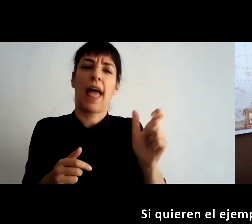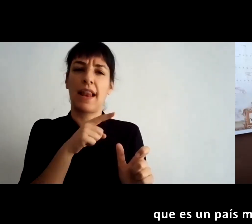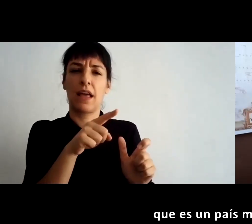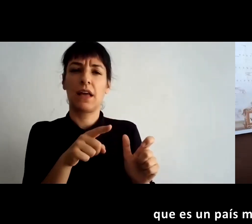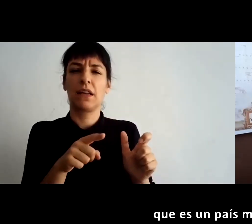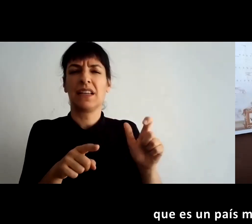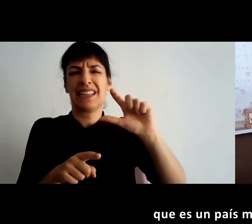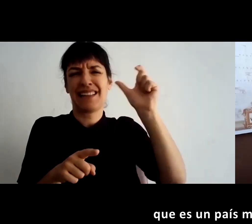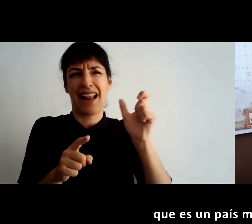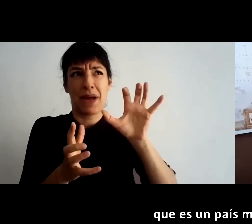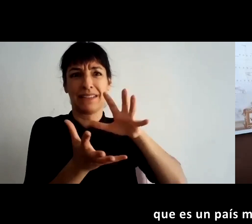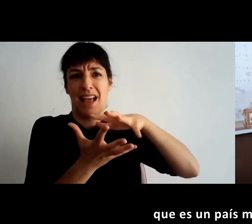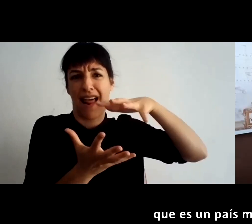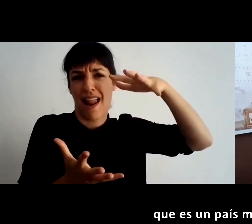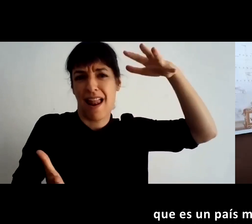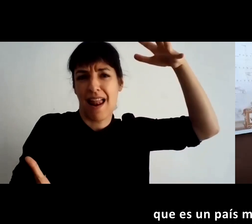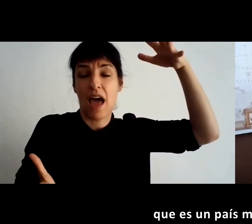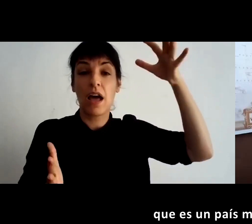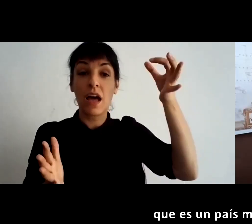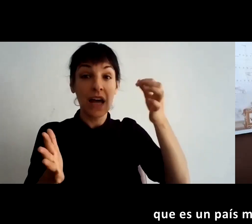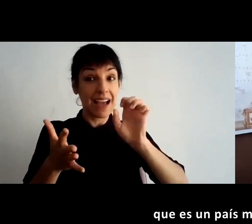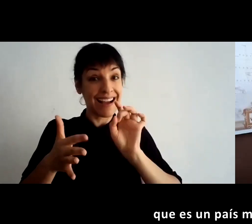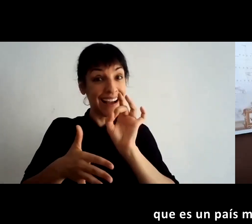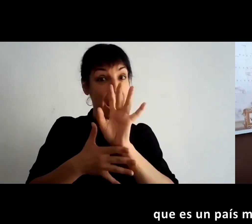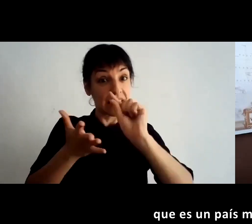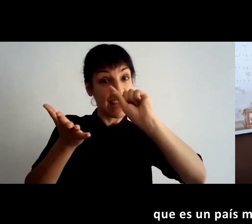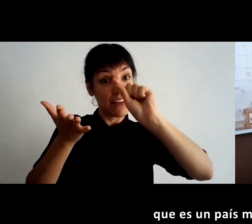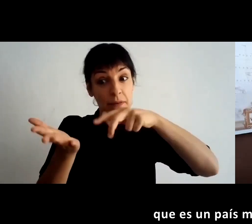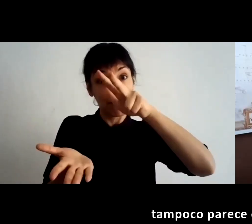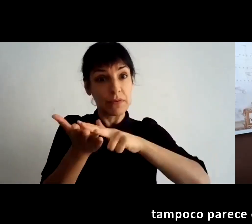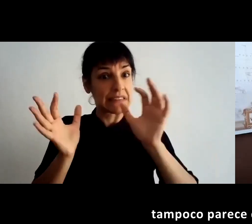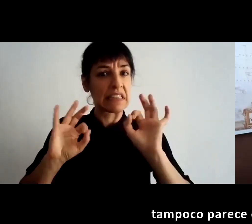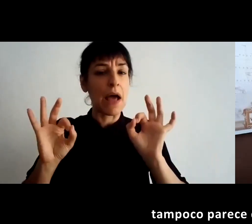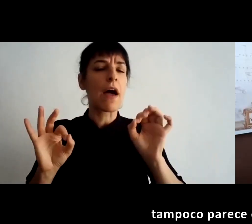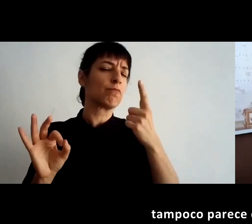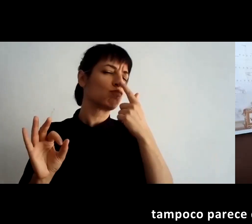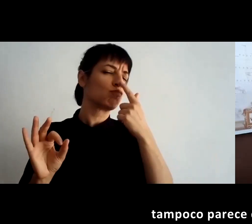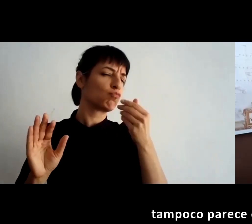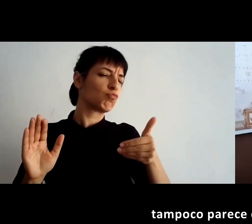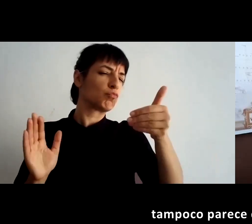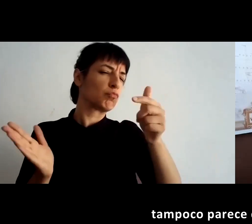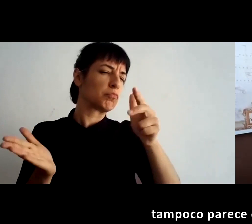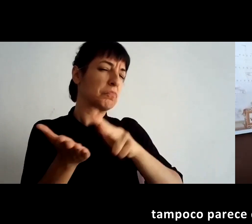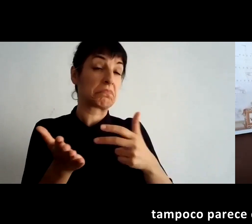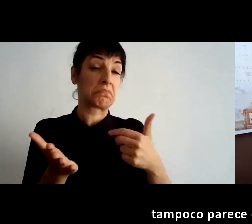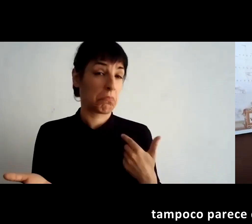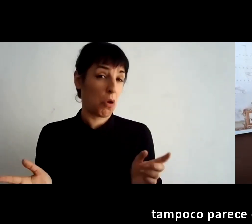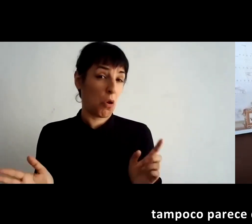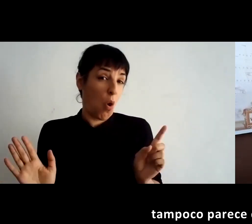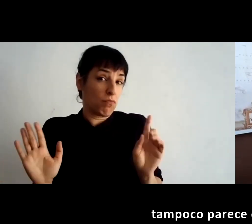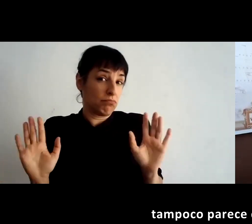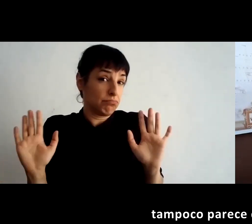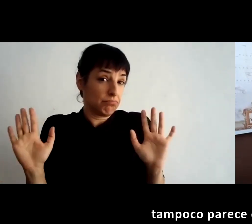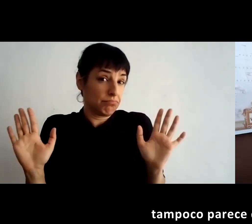muy grande que no ha ratificado la Carta, tampoco parece que la vaya a ratificar en un futuro